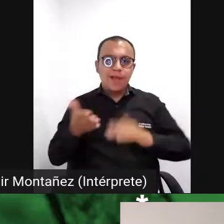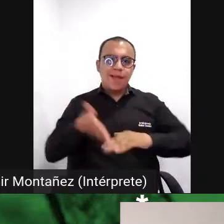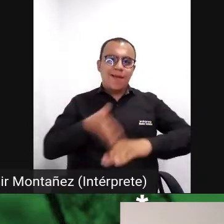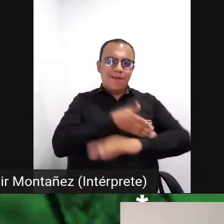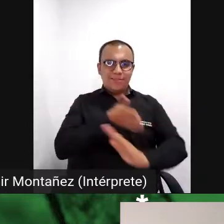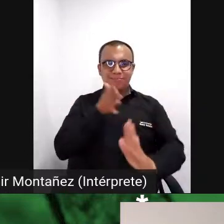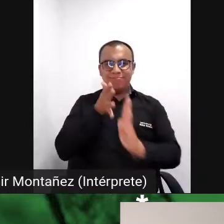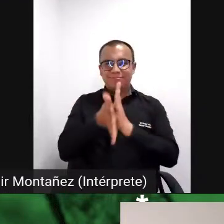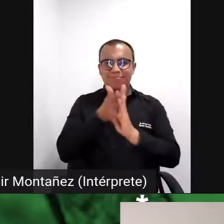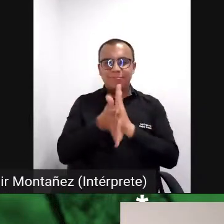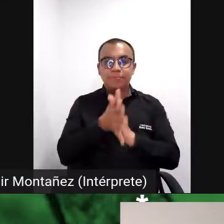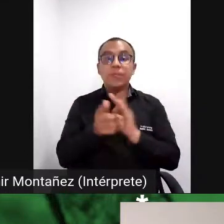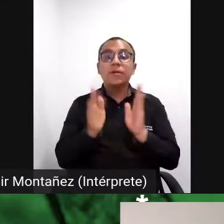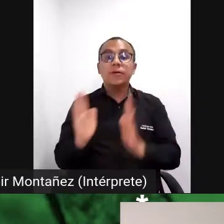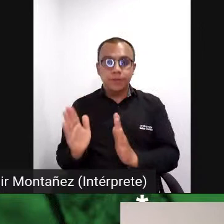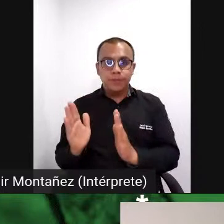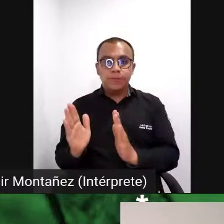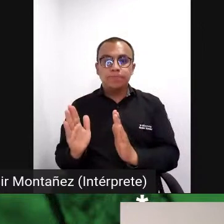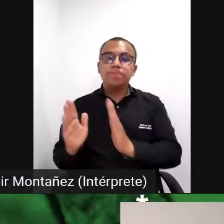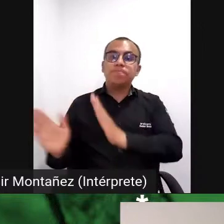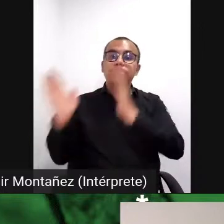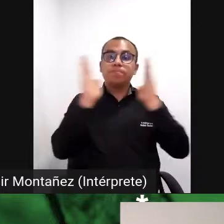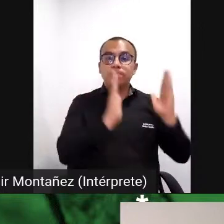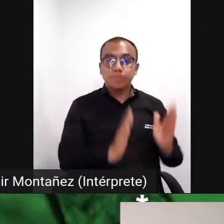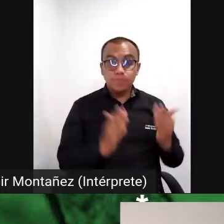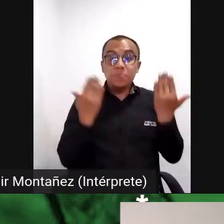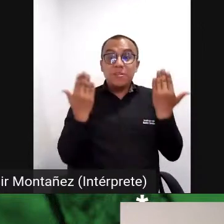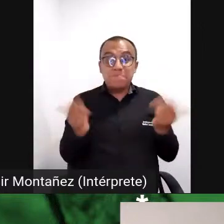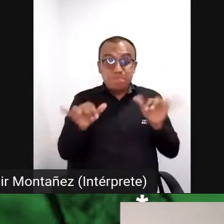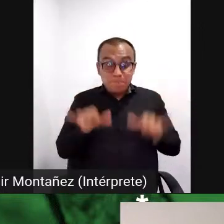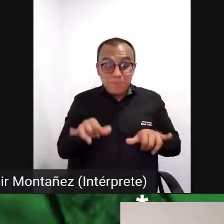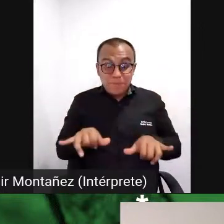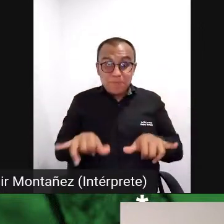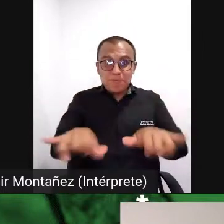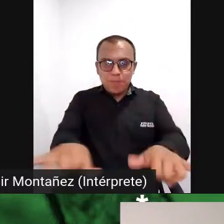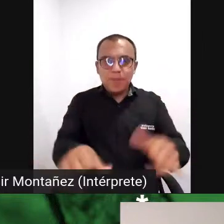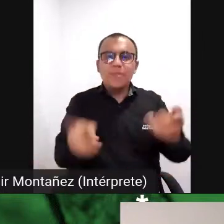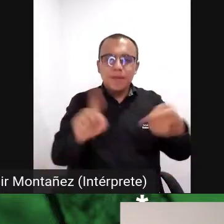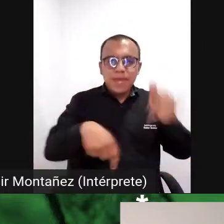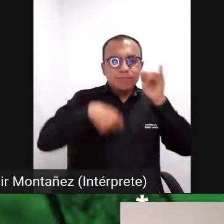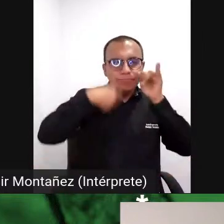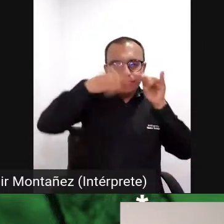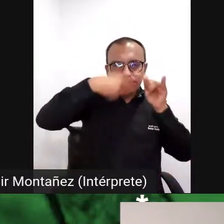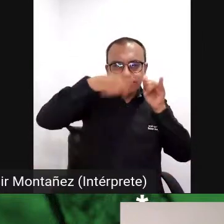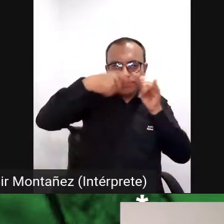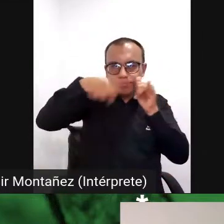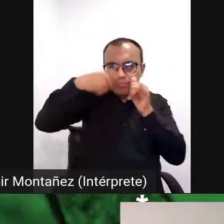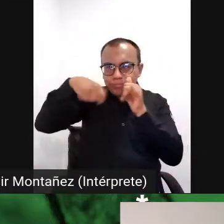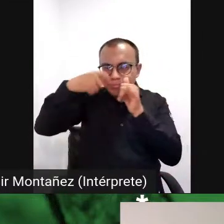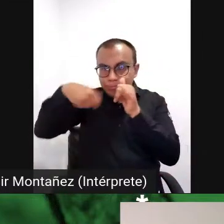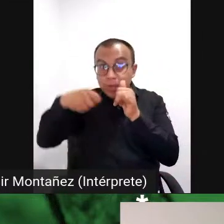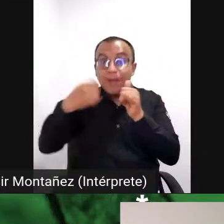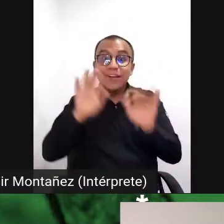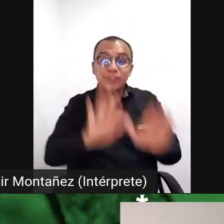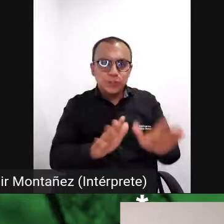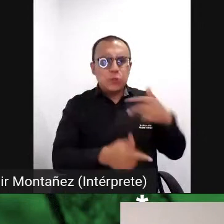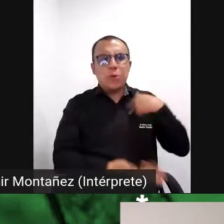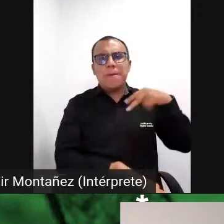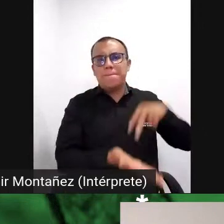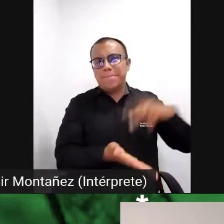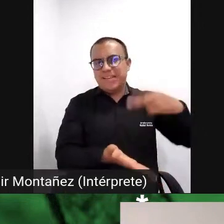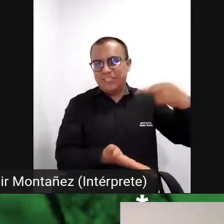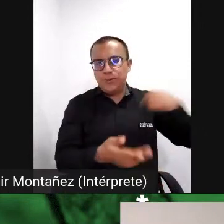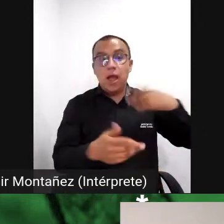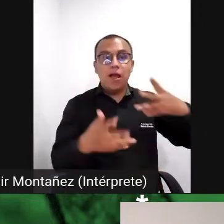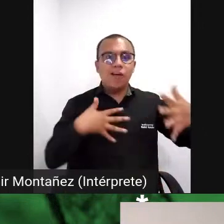momento. Y en paralelo se produjo el documental, aunque, digamos, los personajes, de alguna manera, nuestros actores